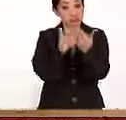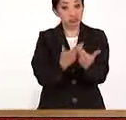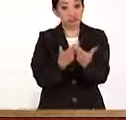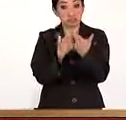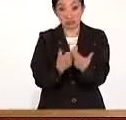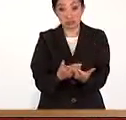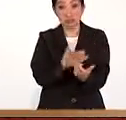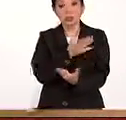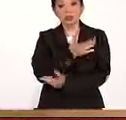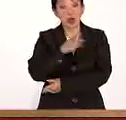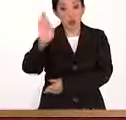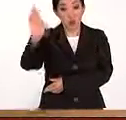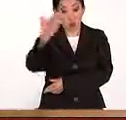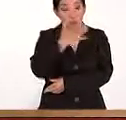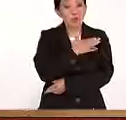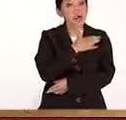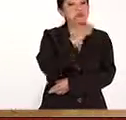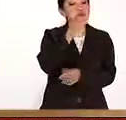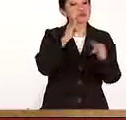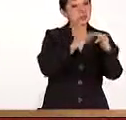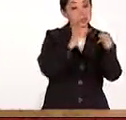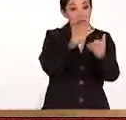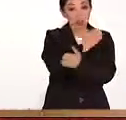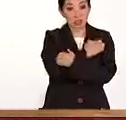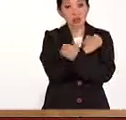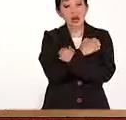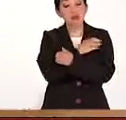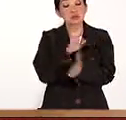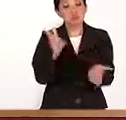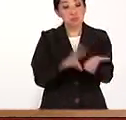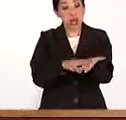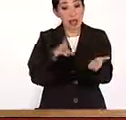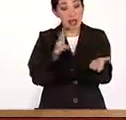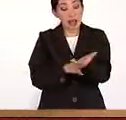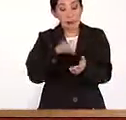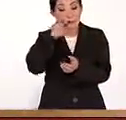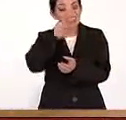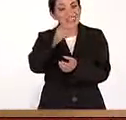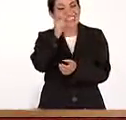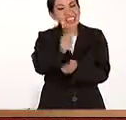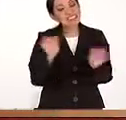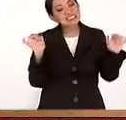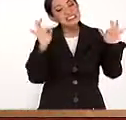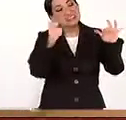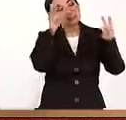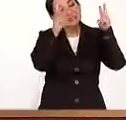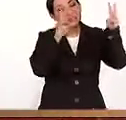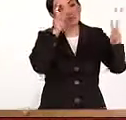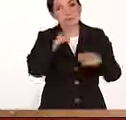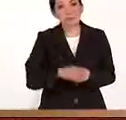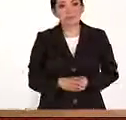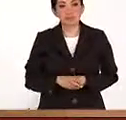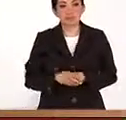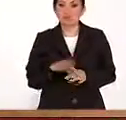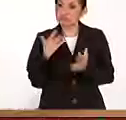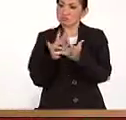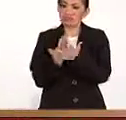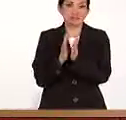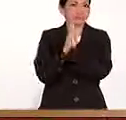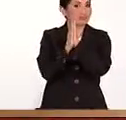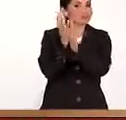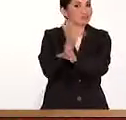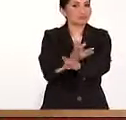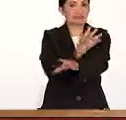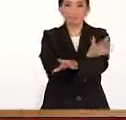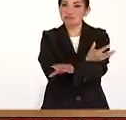buenas universidades buenas instituciones educativas y vale la pena como tú comenta darse una vuelta por los esperaban a de la unidad ahora